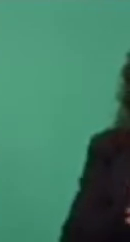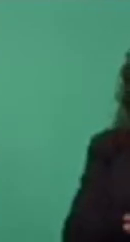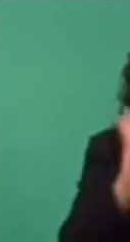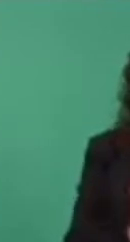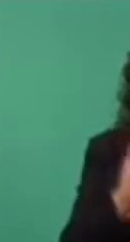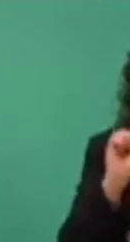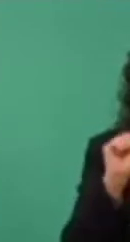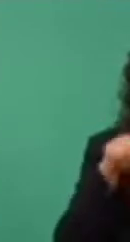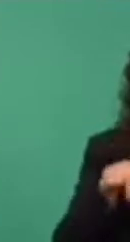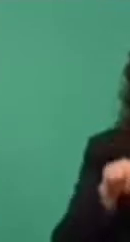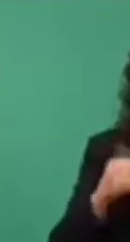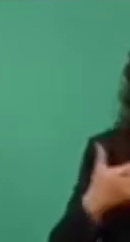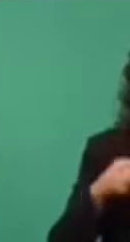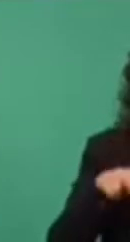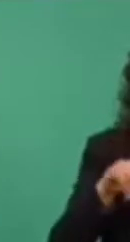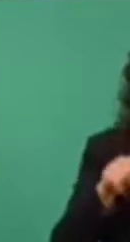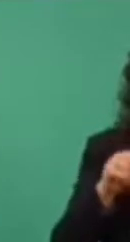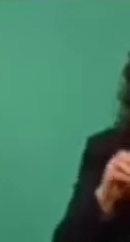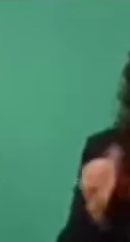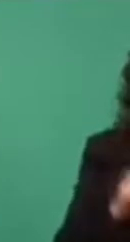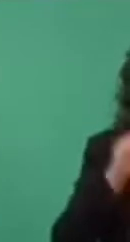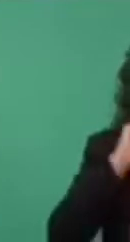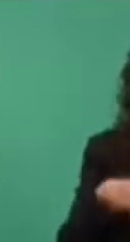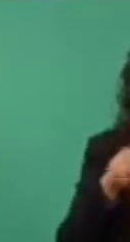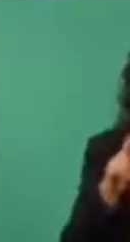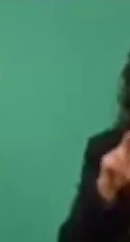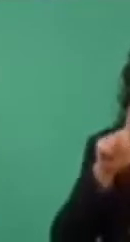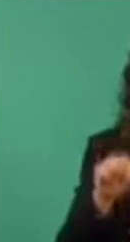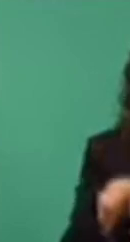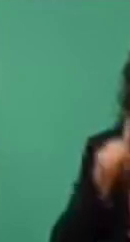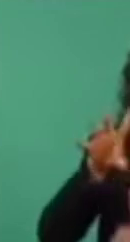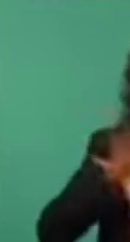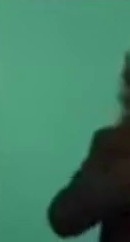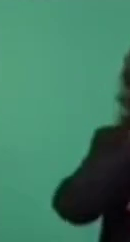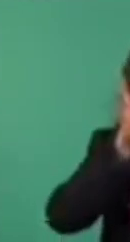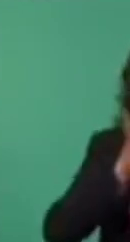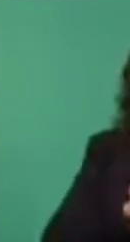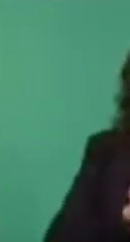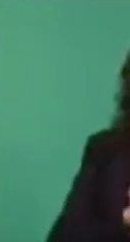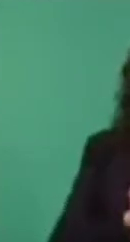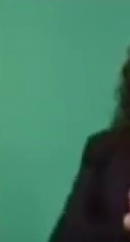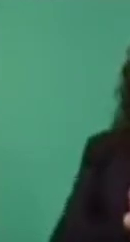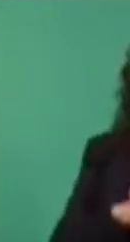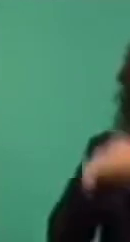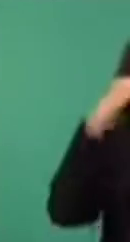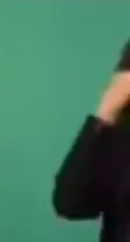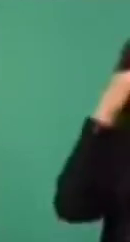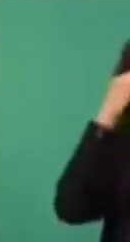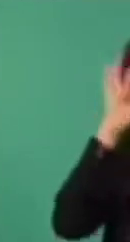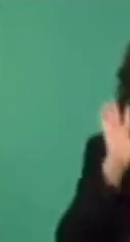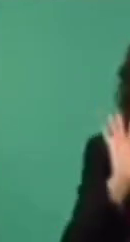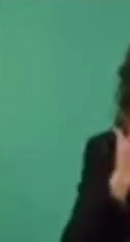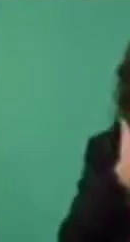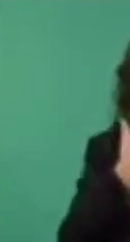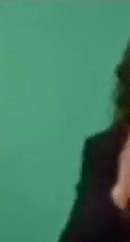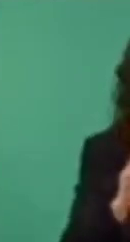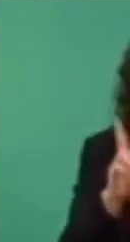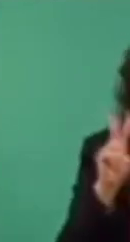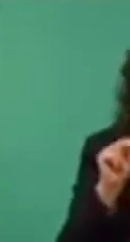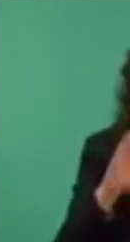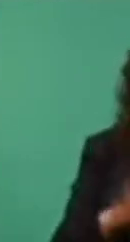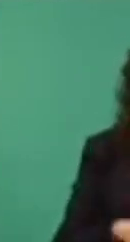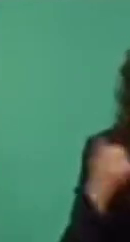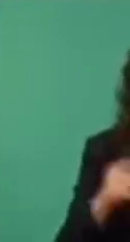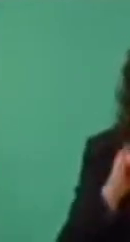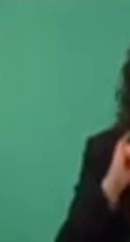Nieto con la consejera del INE, Carla Humphrey. Y bueno, pues una boda que pretendía ser discreta y que al final no lo fue, justo porque salió a